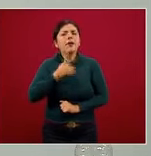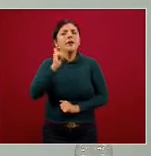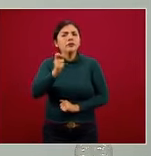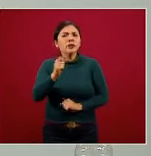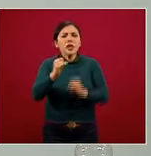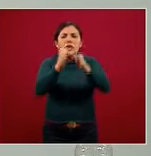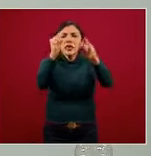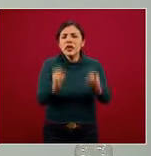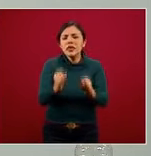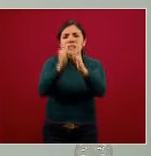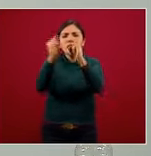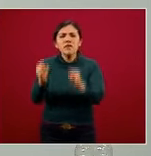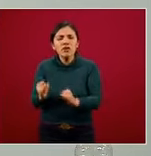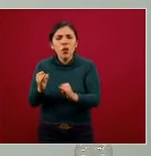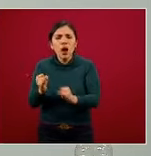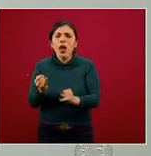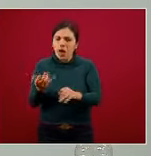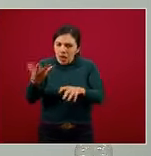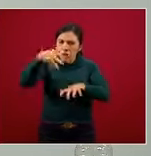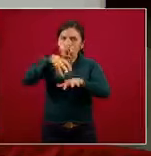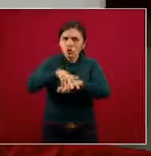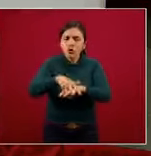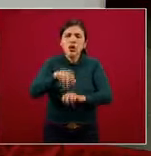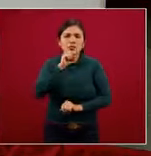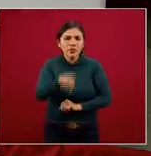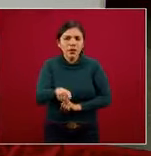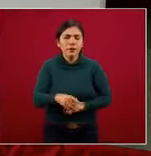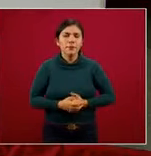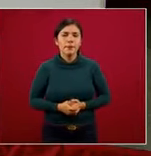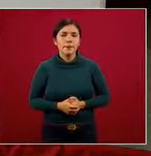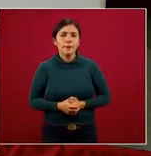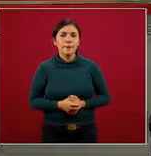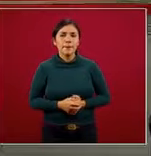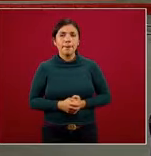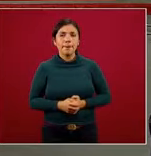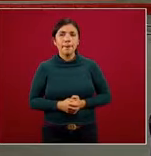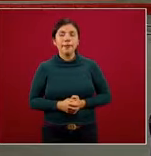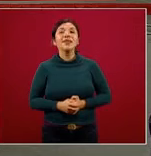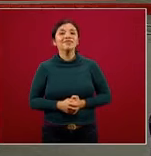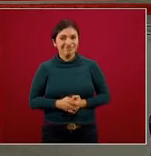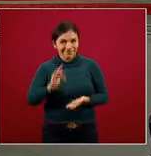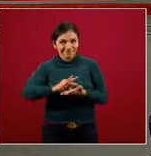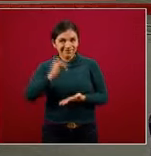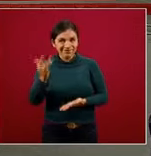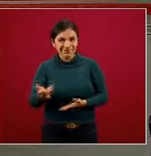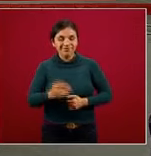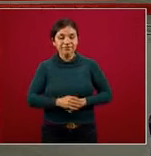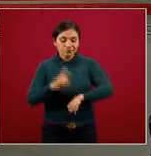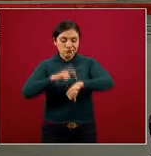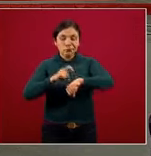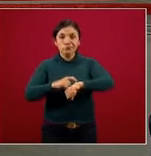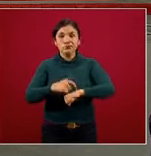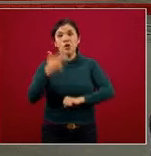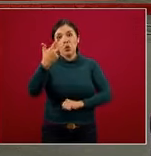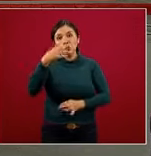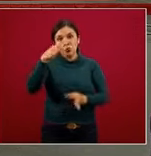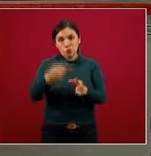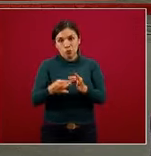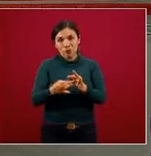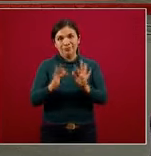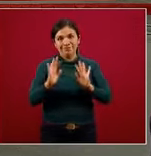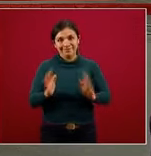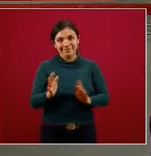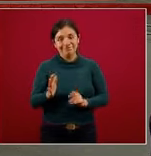forma individual, inclusiva e incluyente. Muy bien, pues muchas gracias. Son las 20 horas en